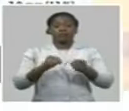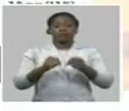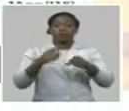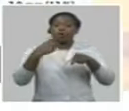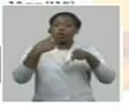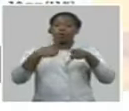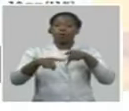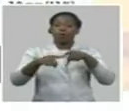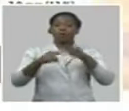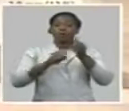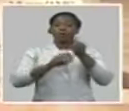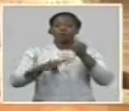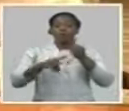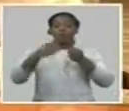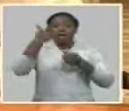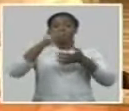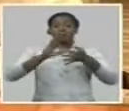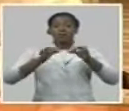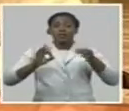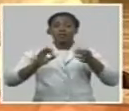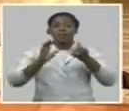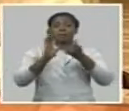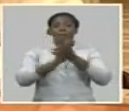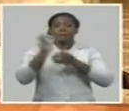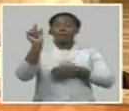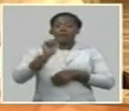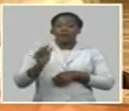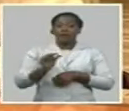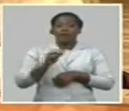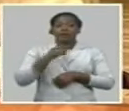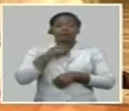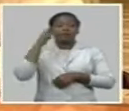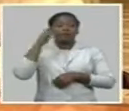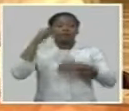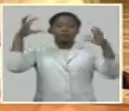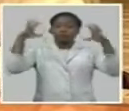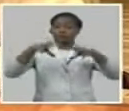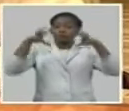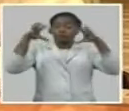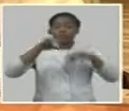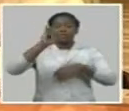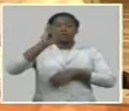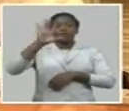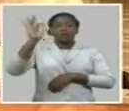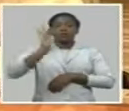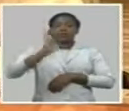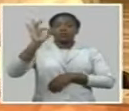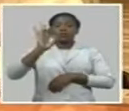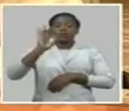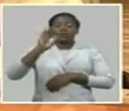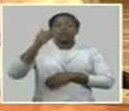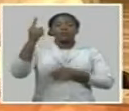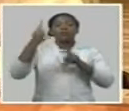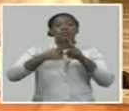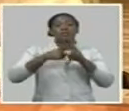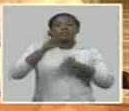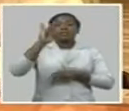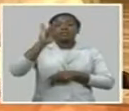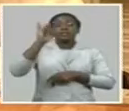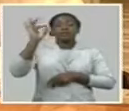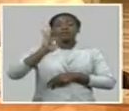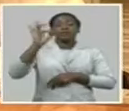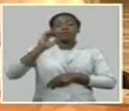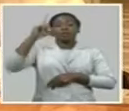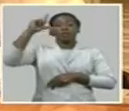y artemisa y hoyo en enero y febrero y 65% y sólo un 7% ha llovido en marzo